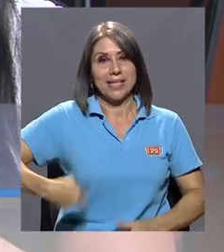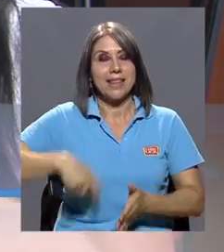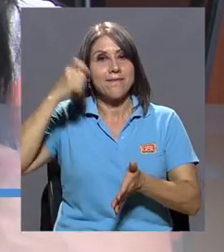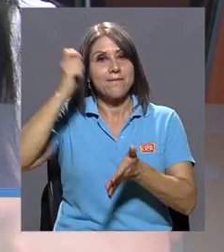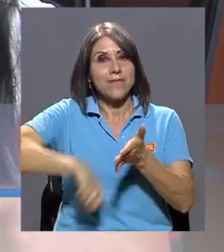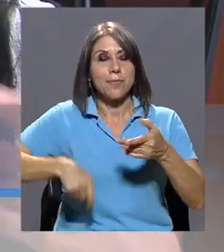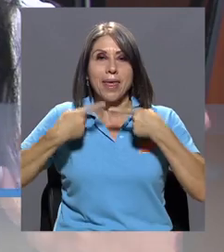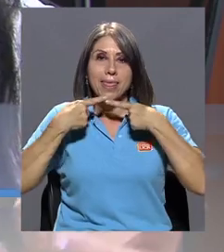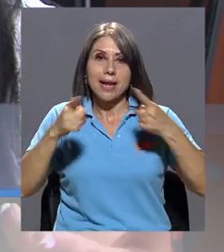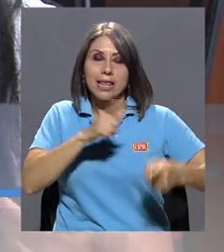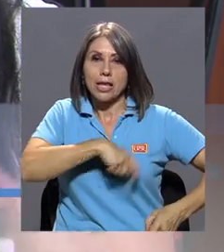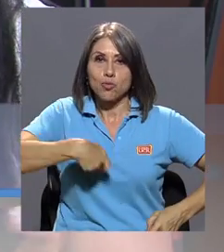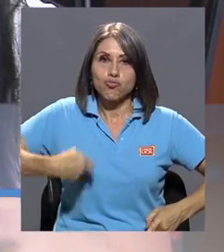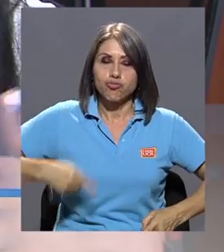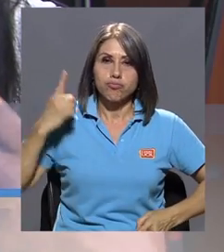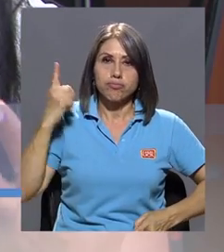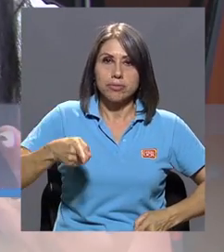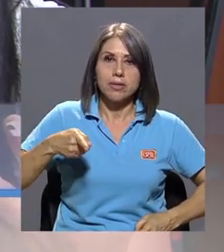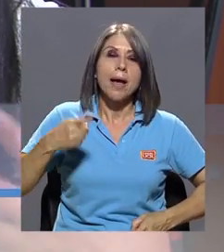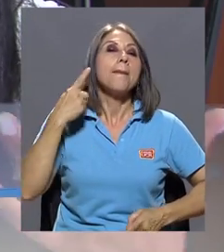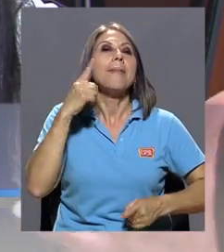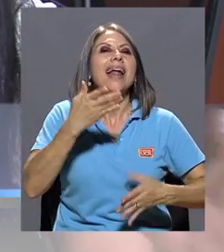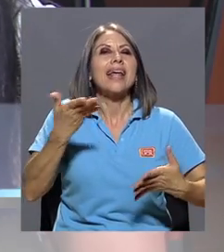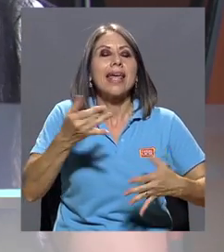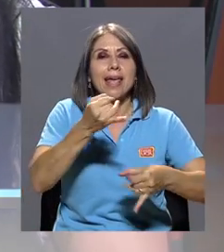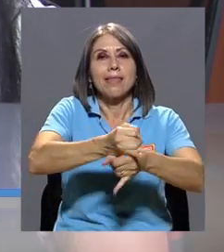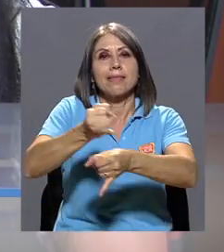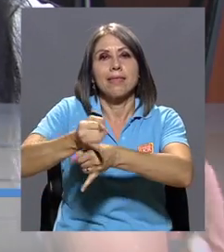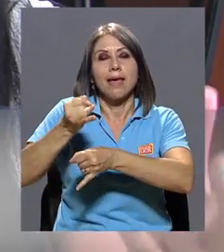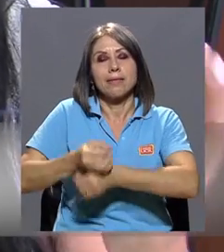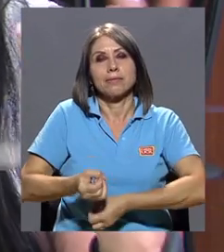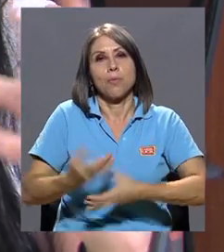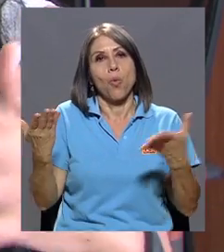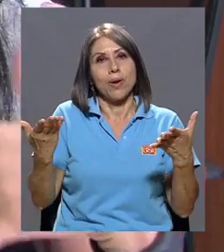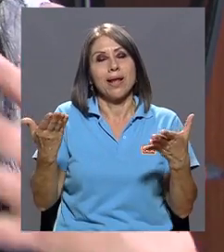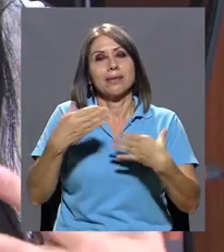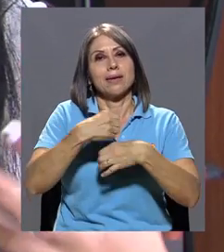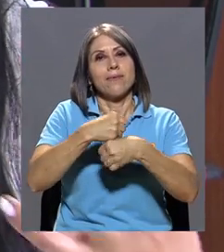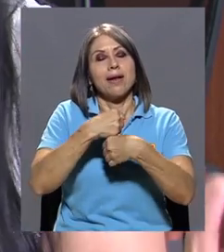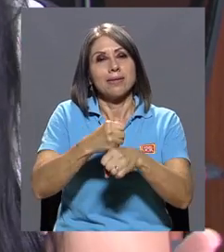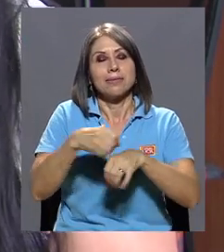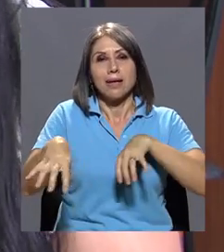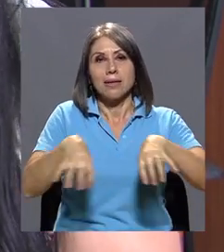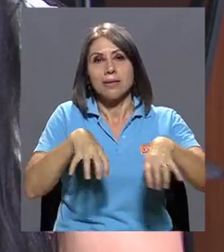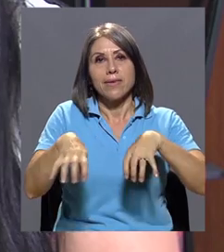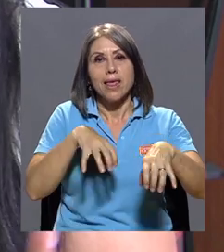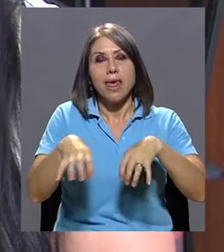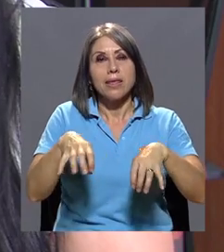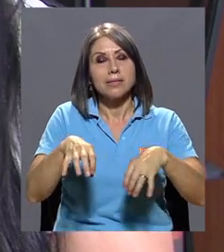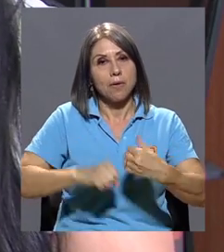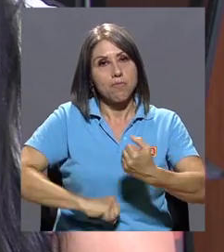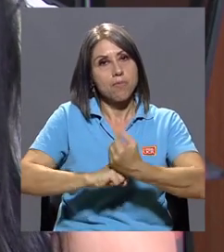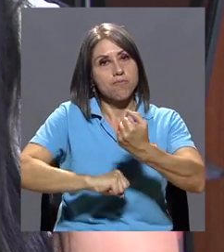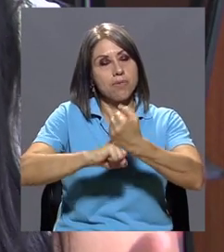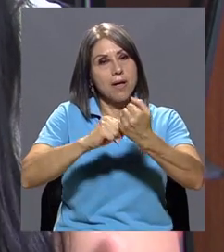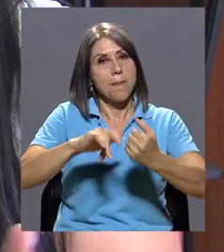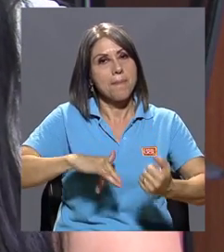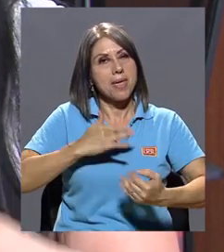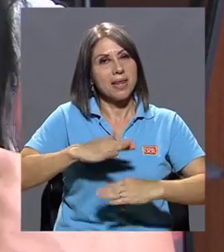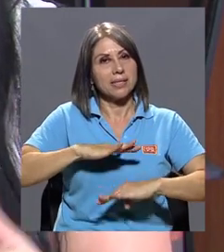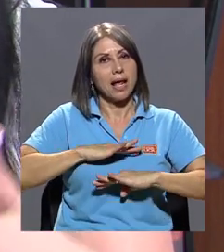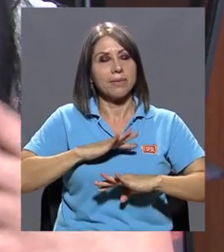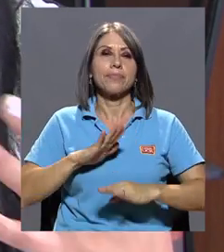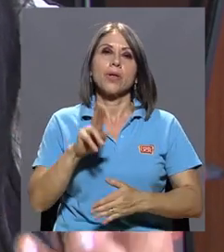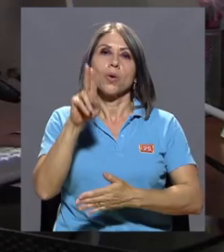República firma un decreto ejecutivo para que las entidades públicas realicen actividades en pro del bienestar. Y